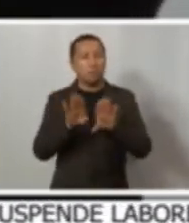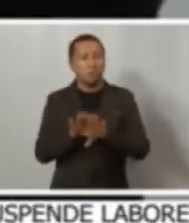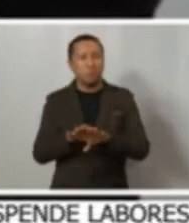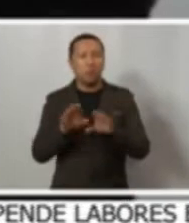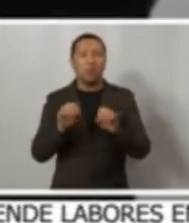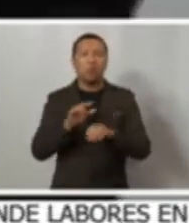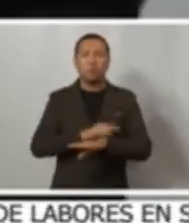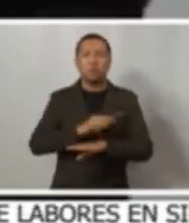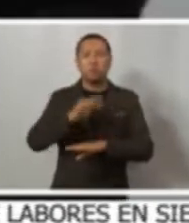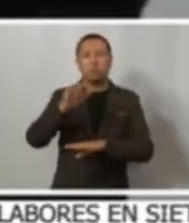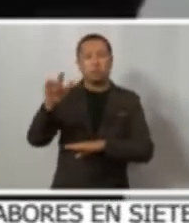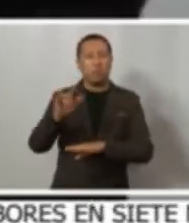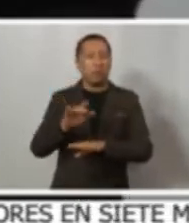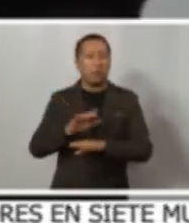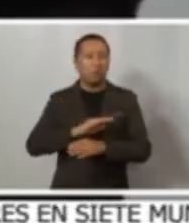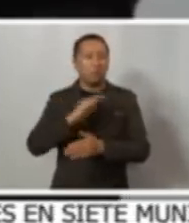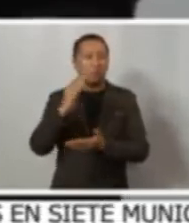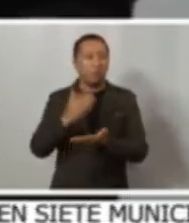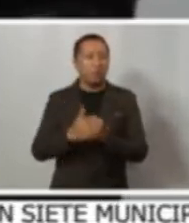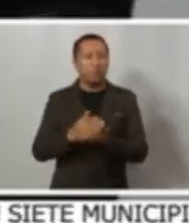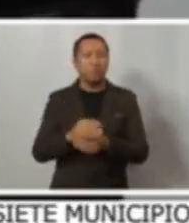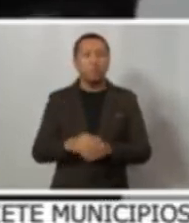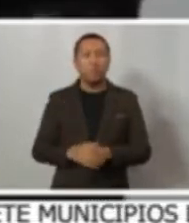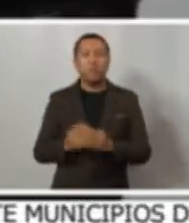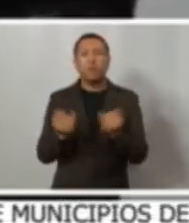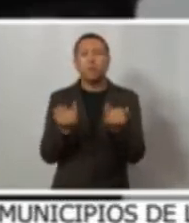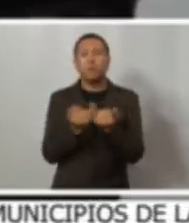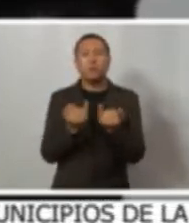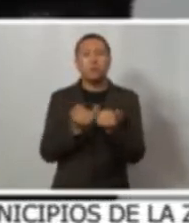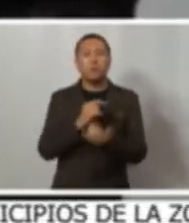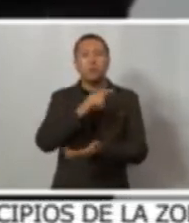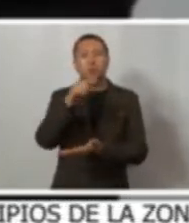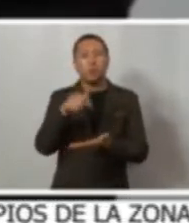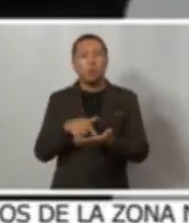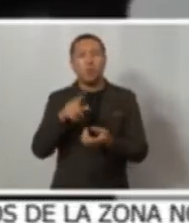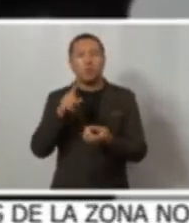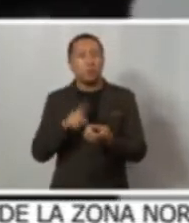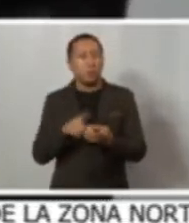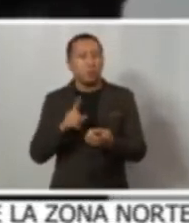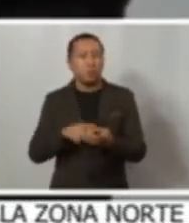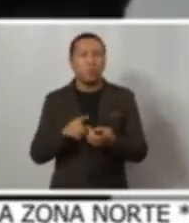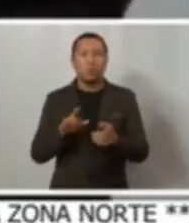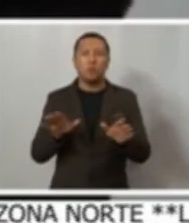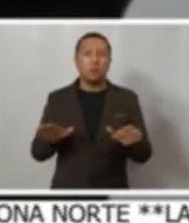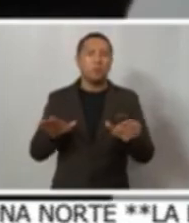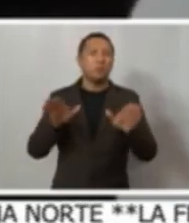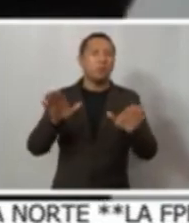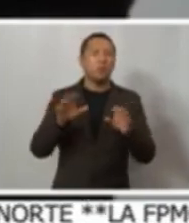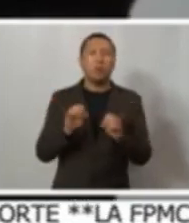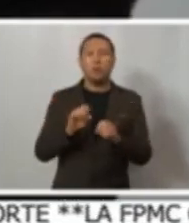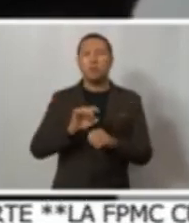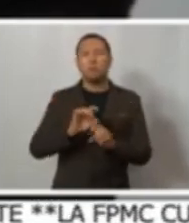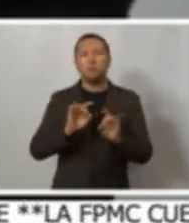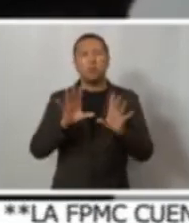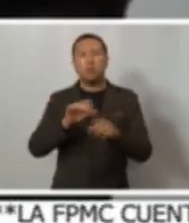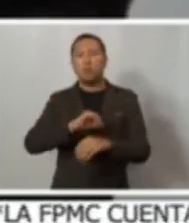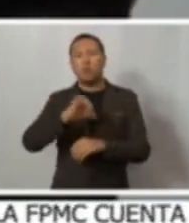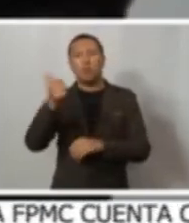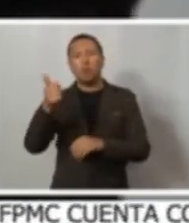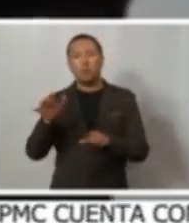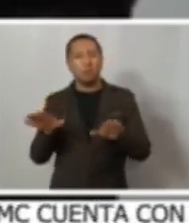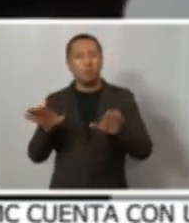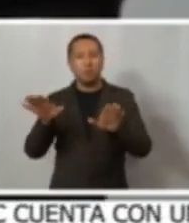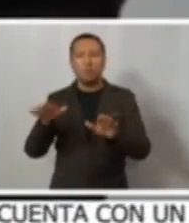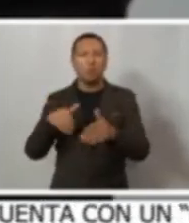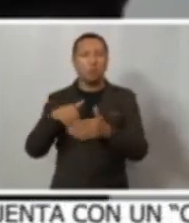vuelos. También en su protocolo determina a qué puertos alternos va a enviar en caso de que sea necesario. Todavía no es el